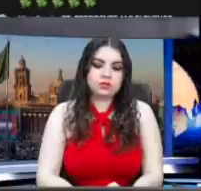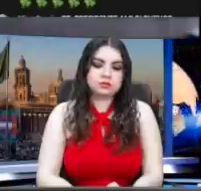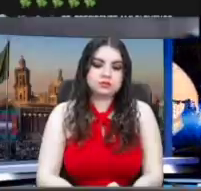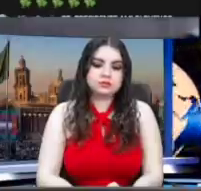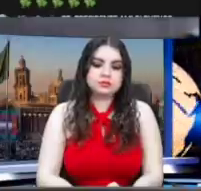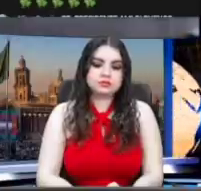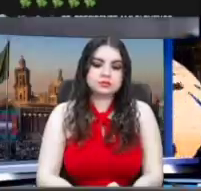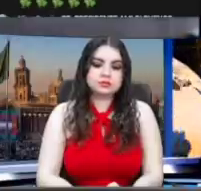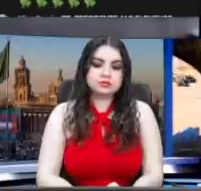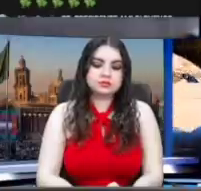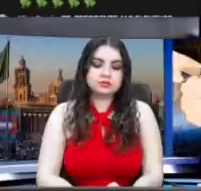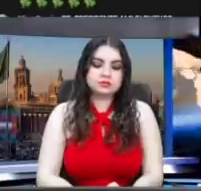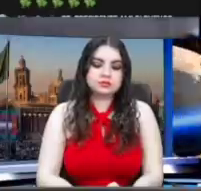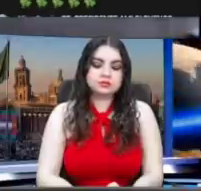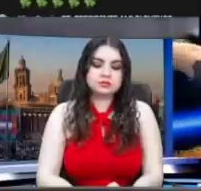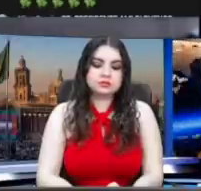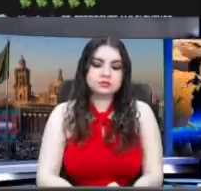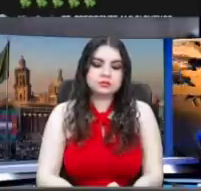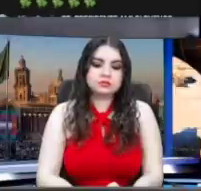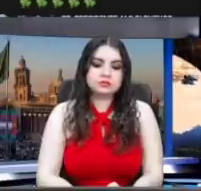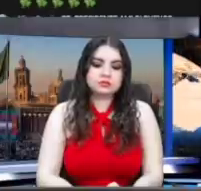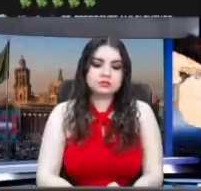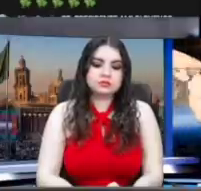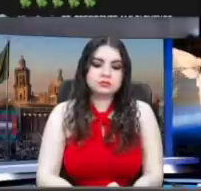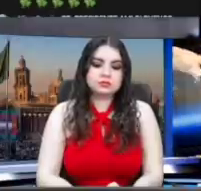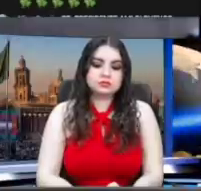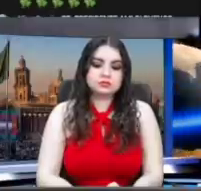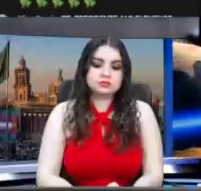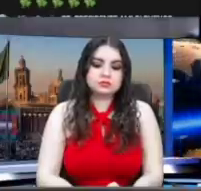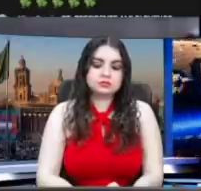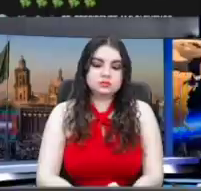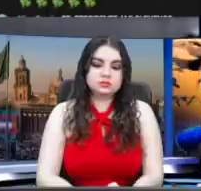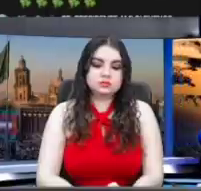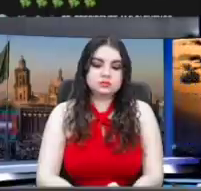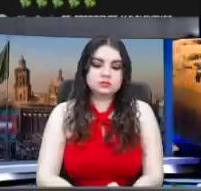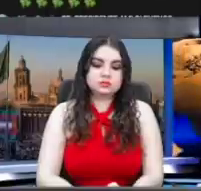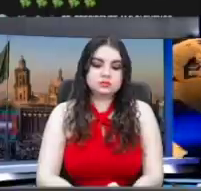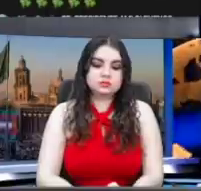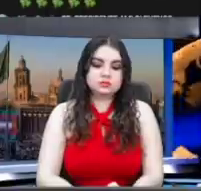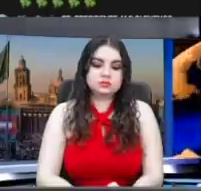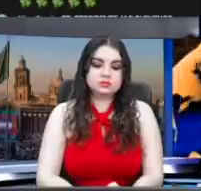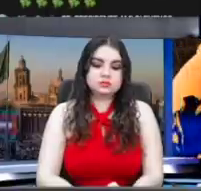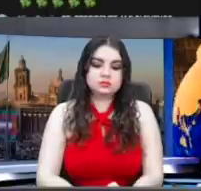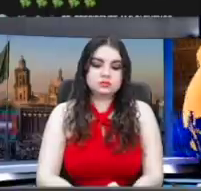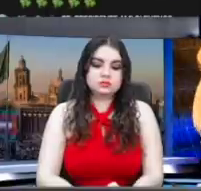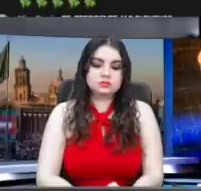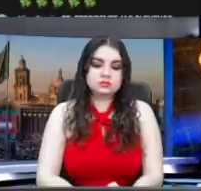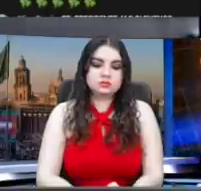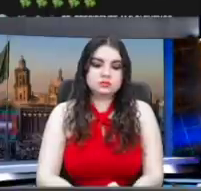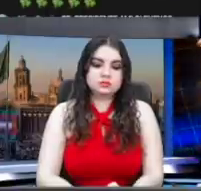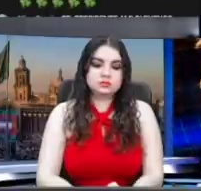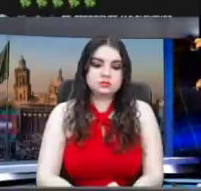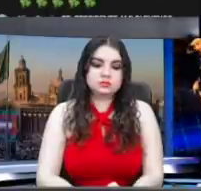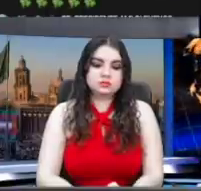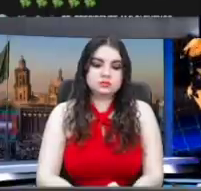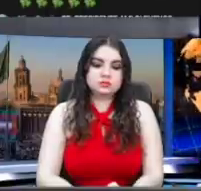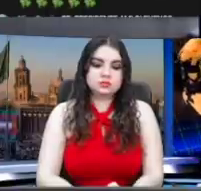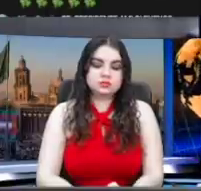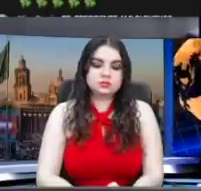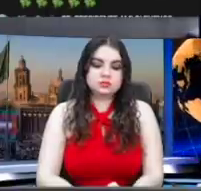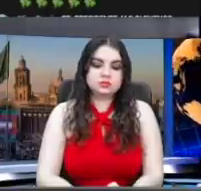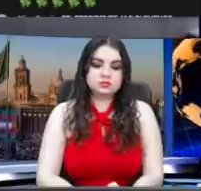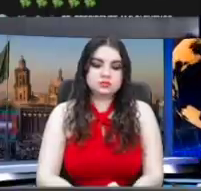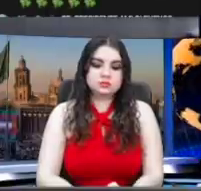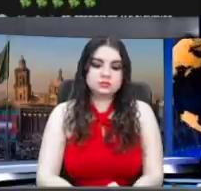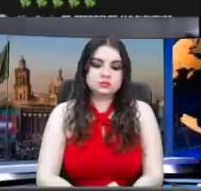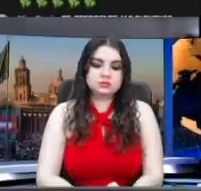suele decirse en política lo que cuentan son los resultados, yo les diría que en el